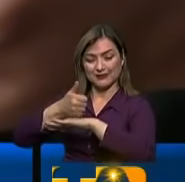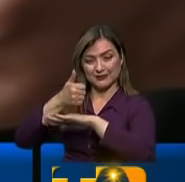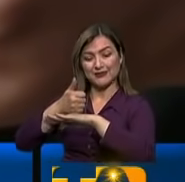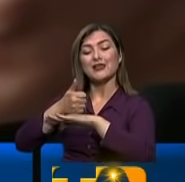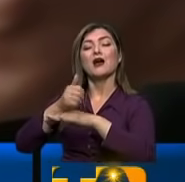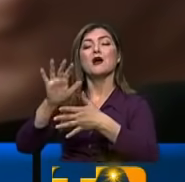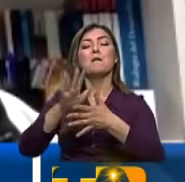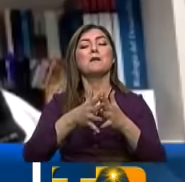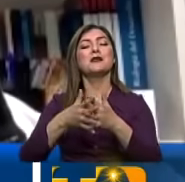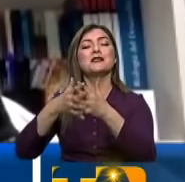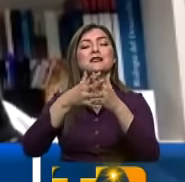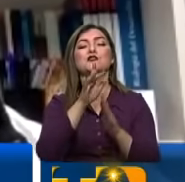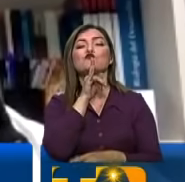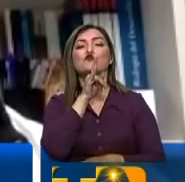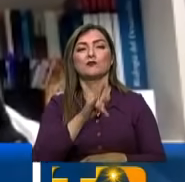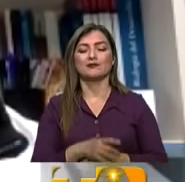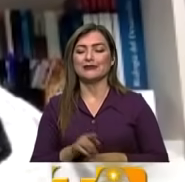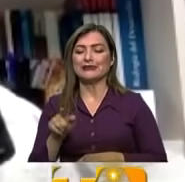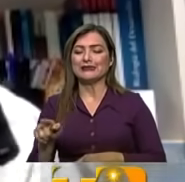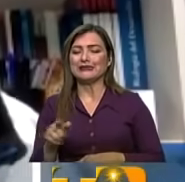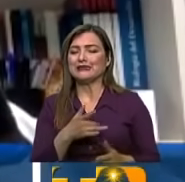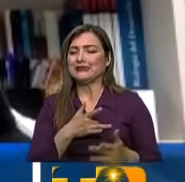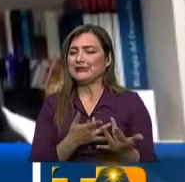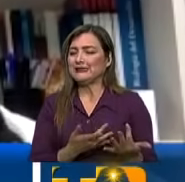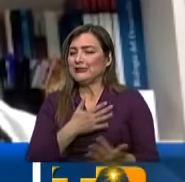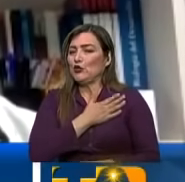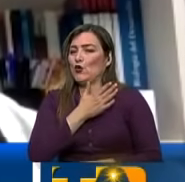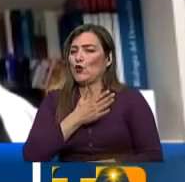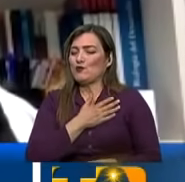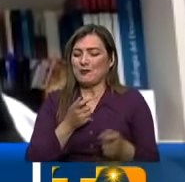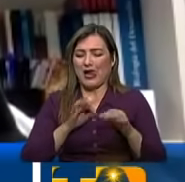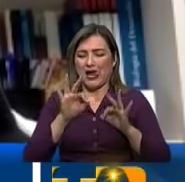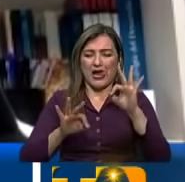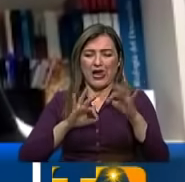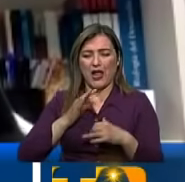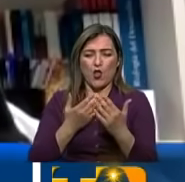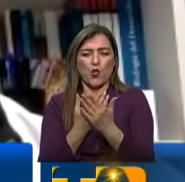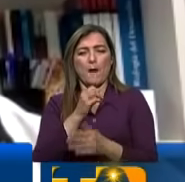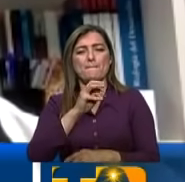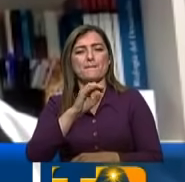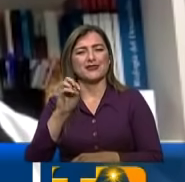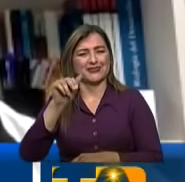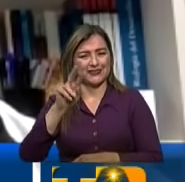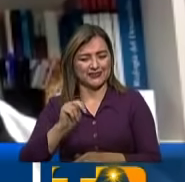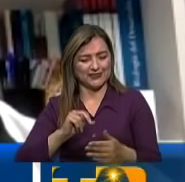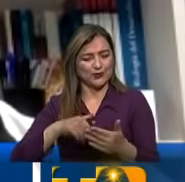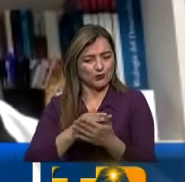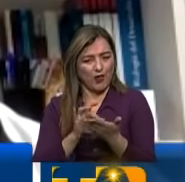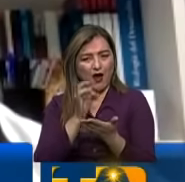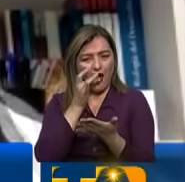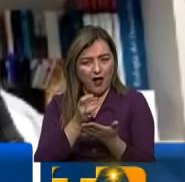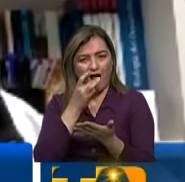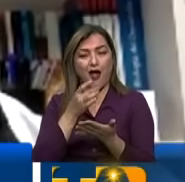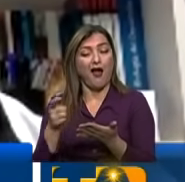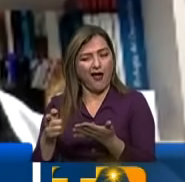Donde tenemos ahora toda la esperanza para controlar la epidemia de Omicron en el momento actual, es en los nuevos antivirales